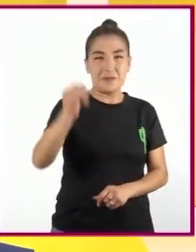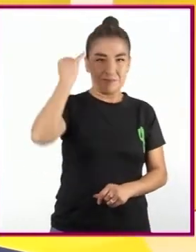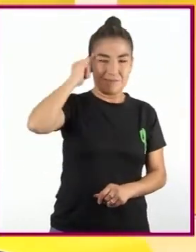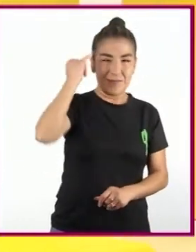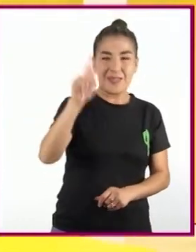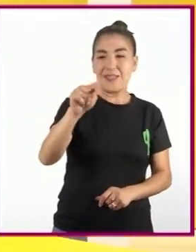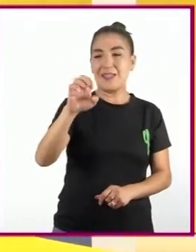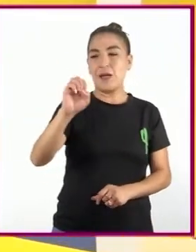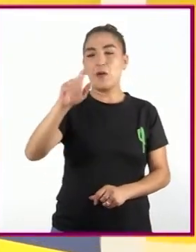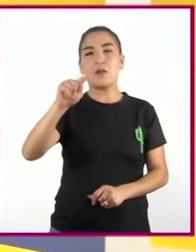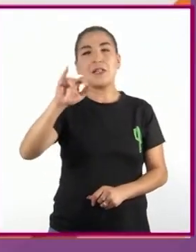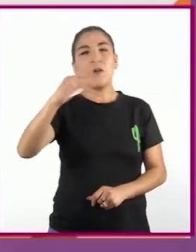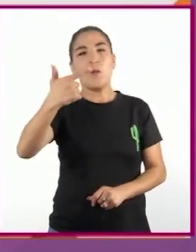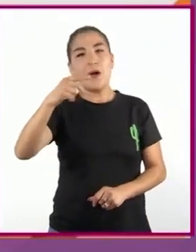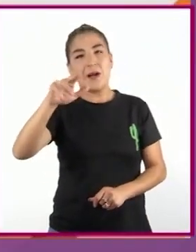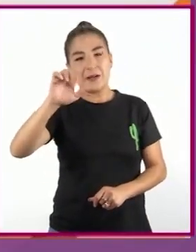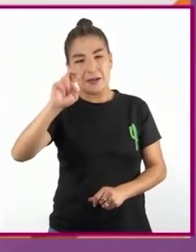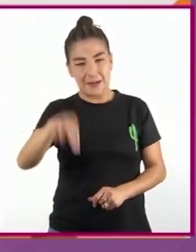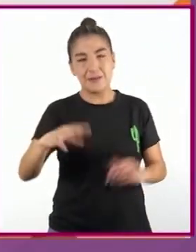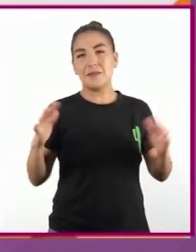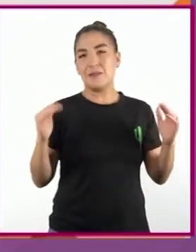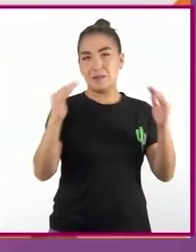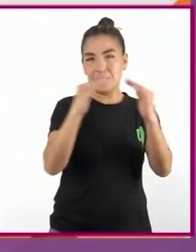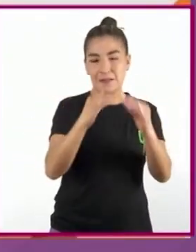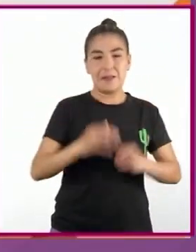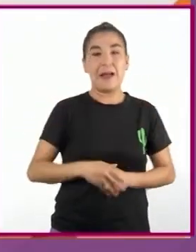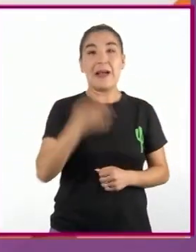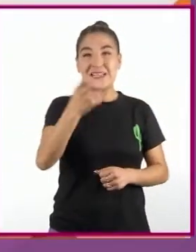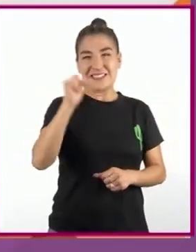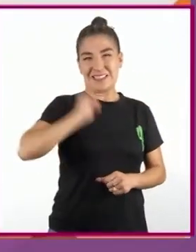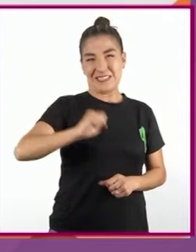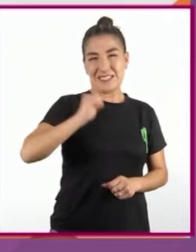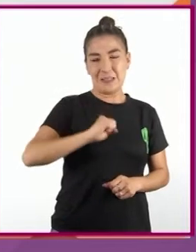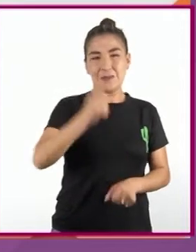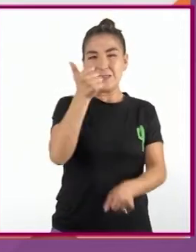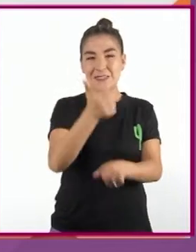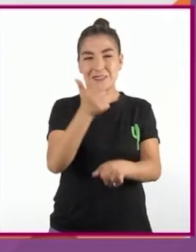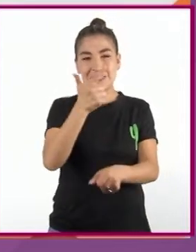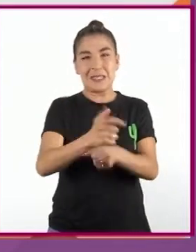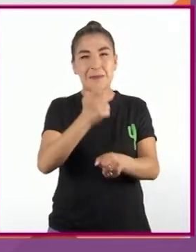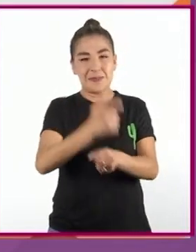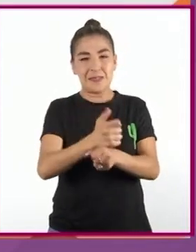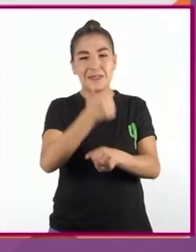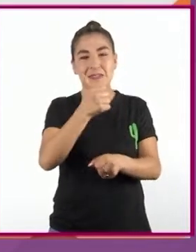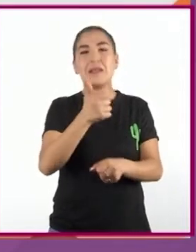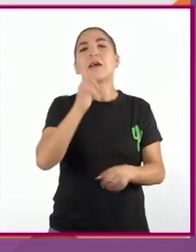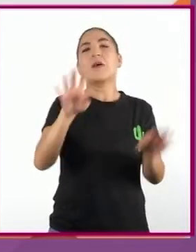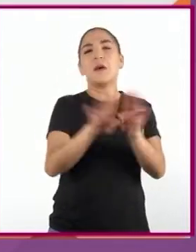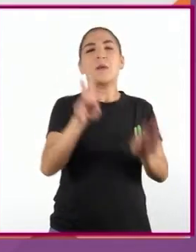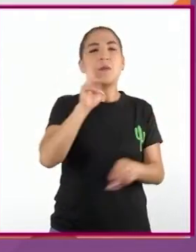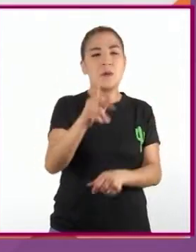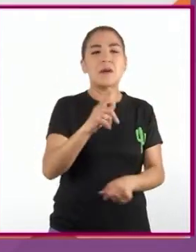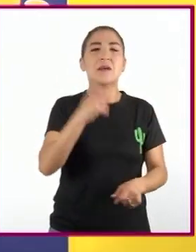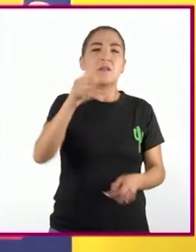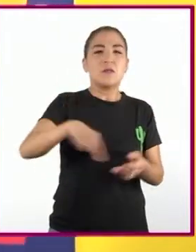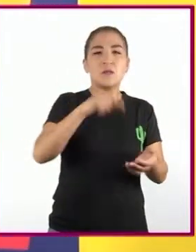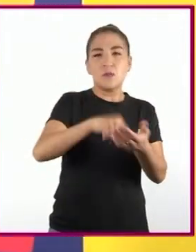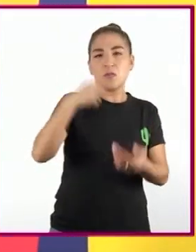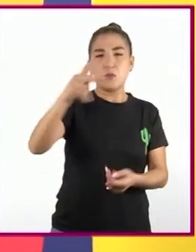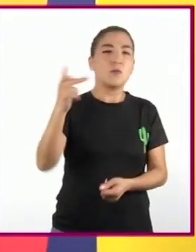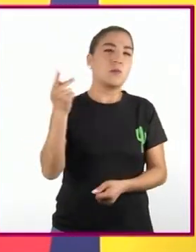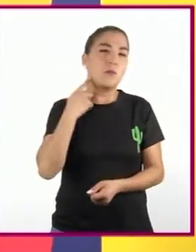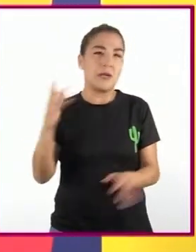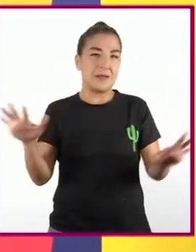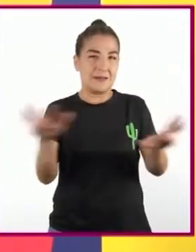Albán o Tikal. A partir del siglo VII, Mesoamérica sufre un proceso de atomización política. En